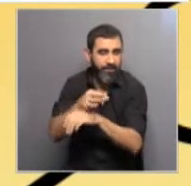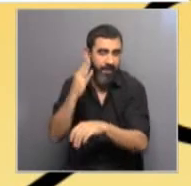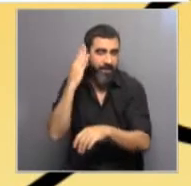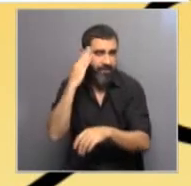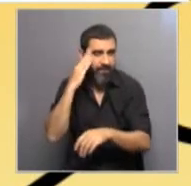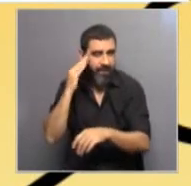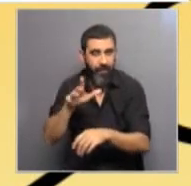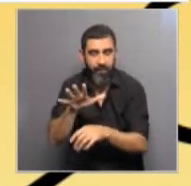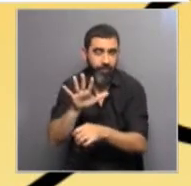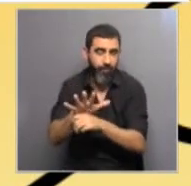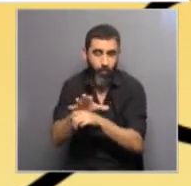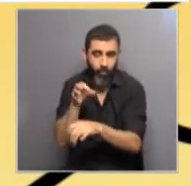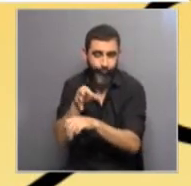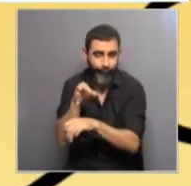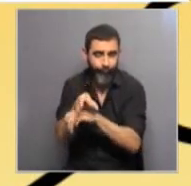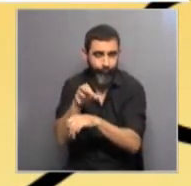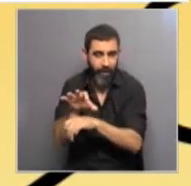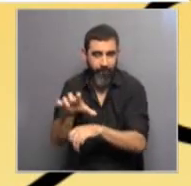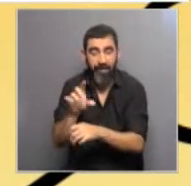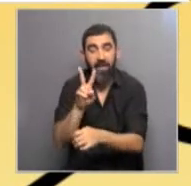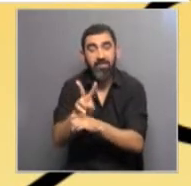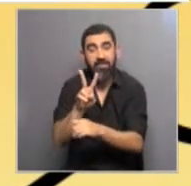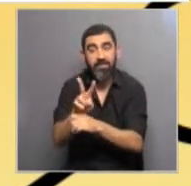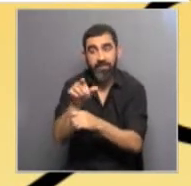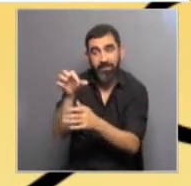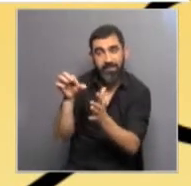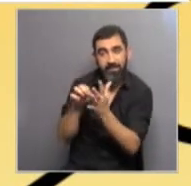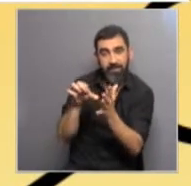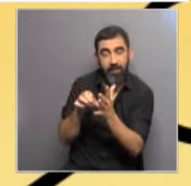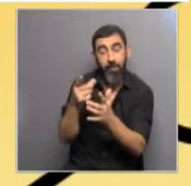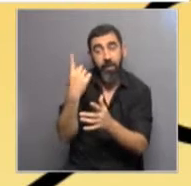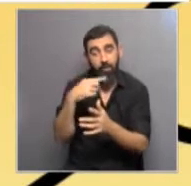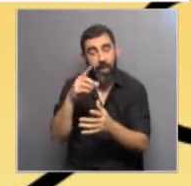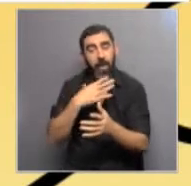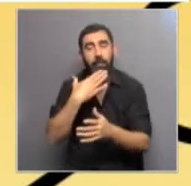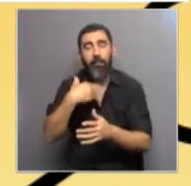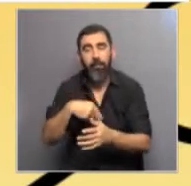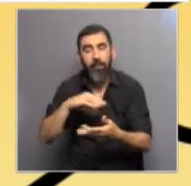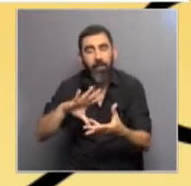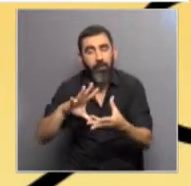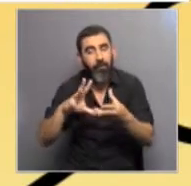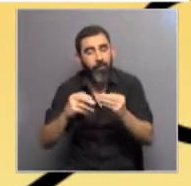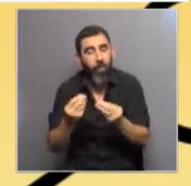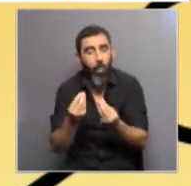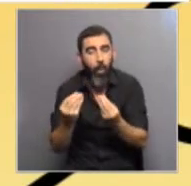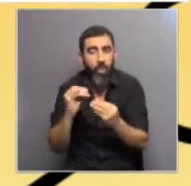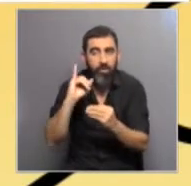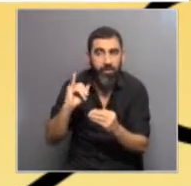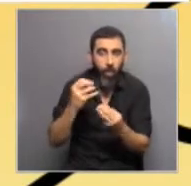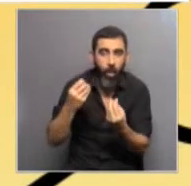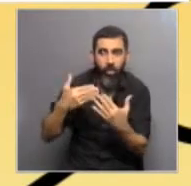indicando lecciones a ese sistema inmune, y el sistema inmune va entonces a entender cuándo hay que actuar y cuándo